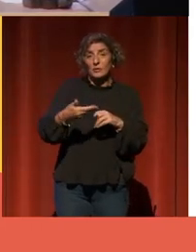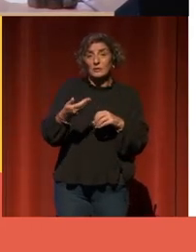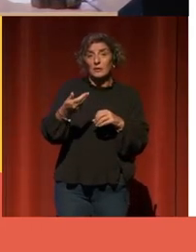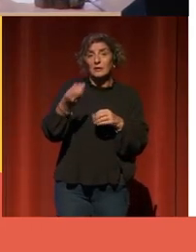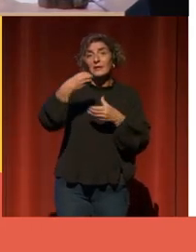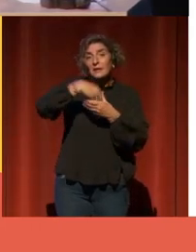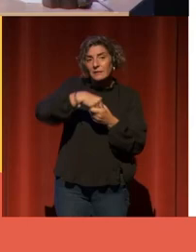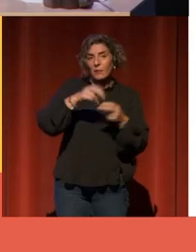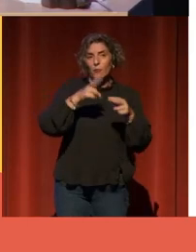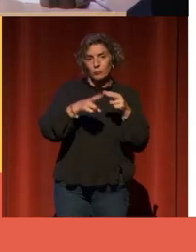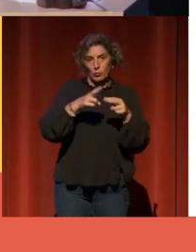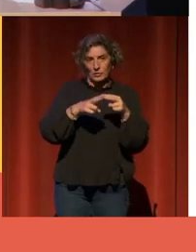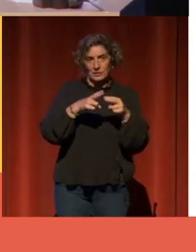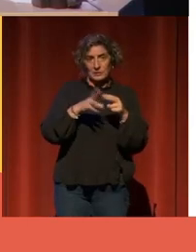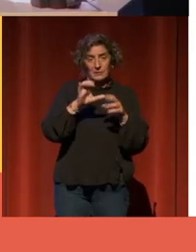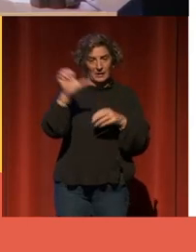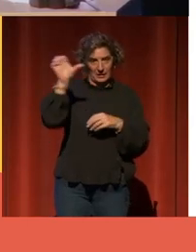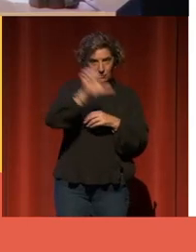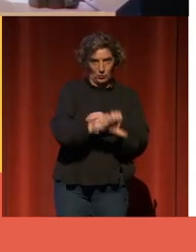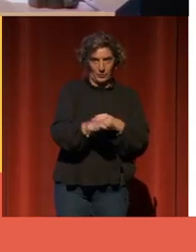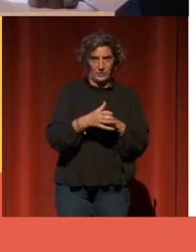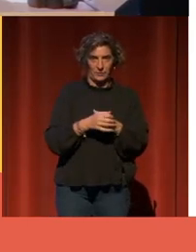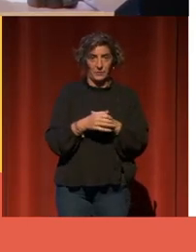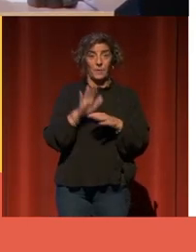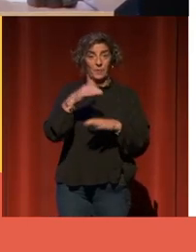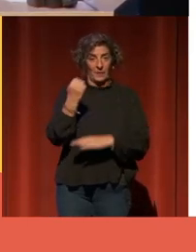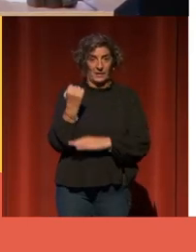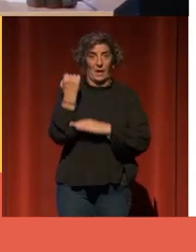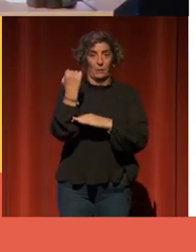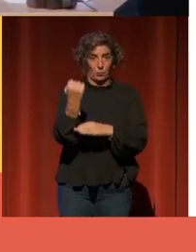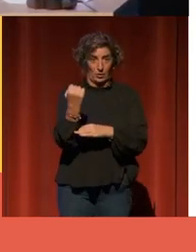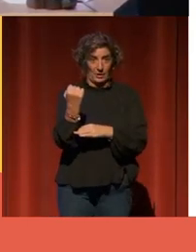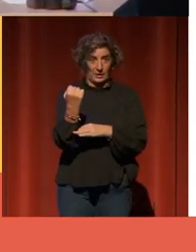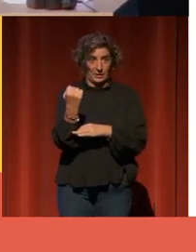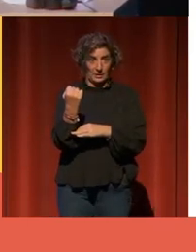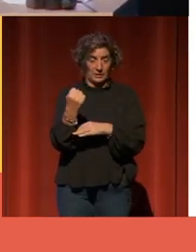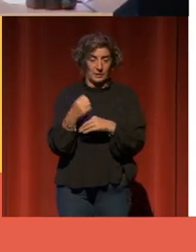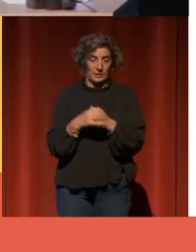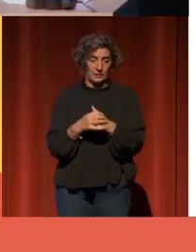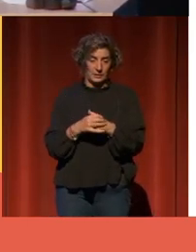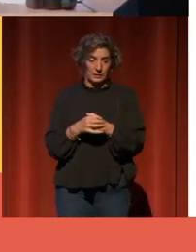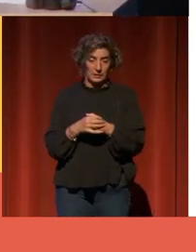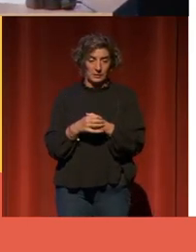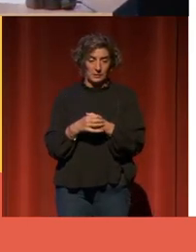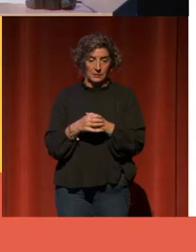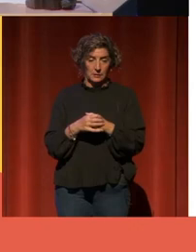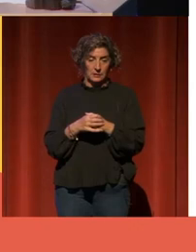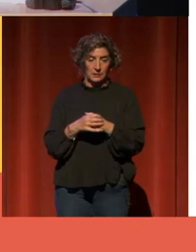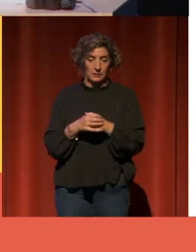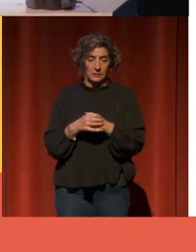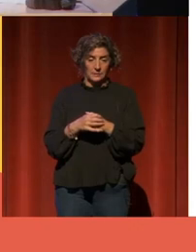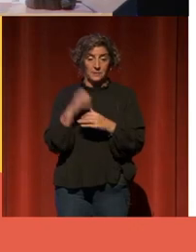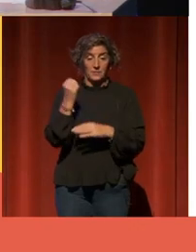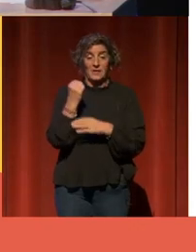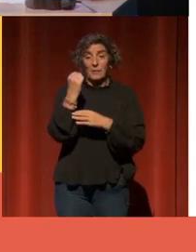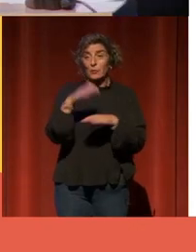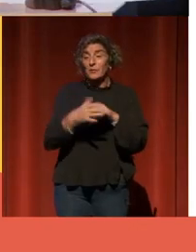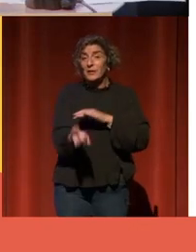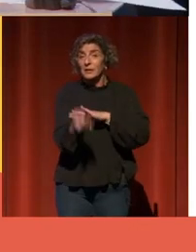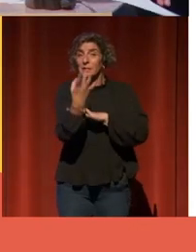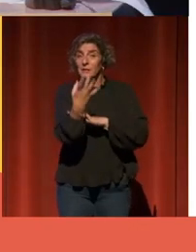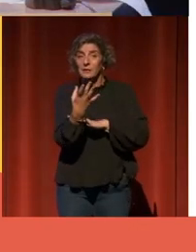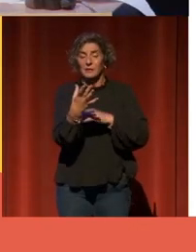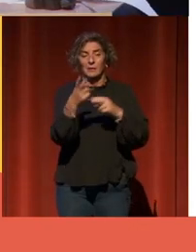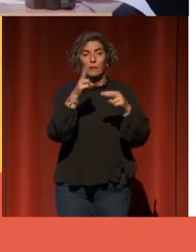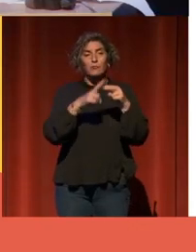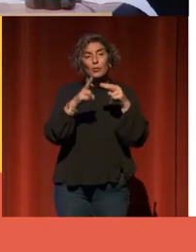políticos a través de Europa prestar apoyo al a la elaboración de políticas europeas sobre las